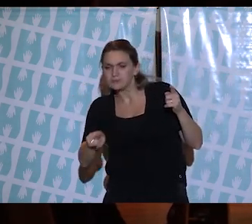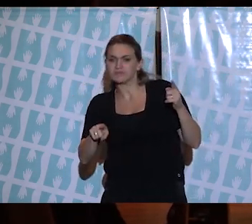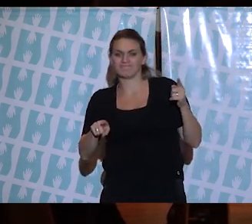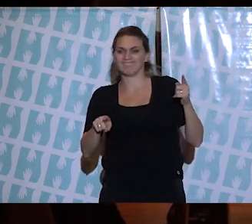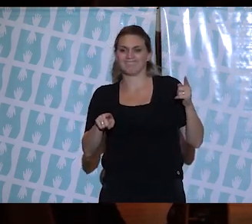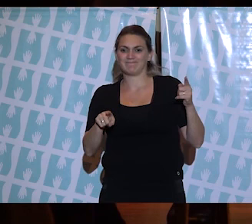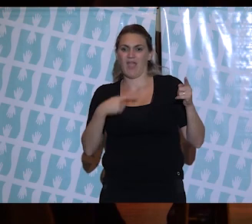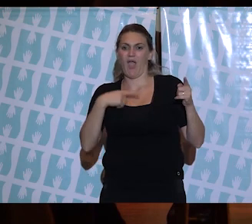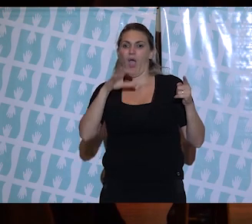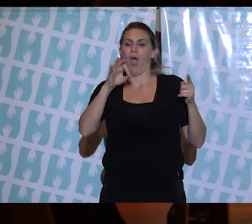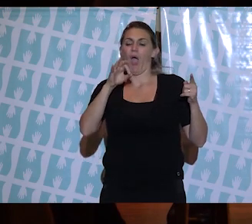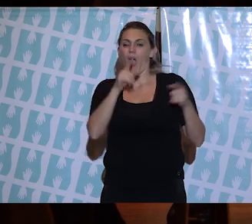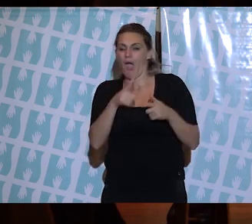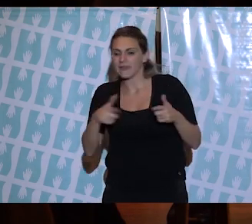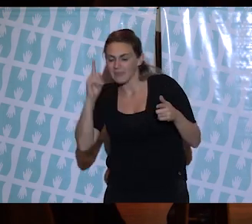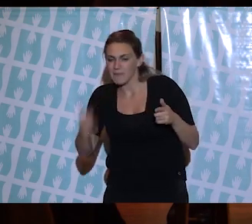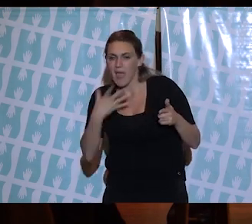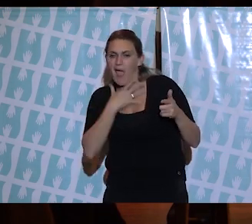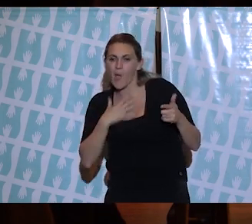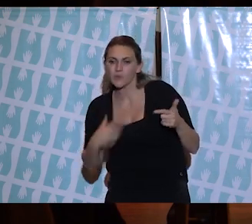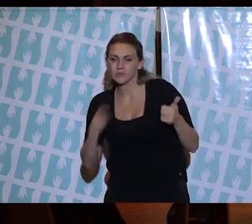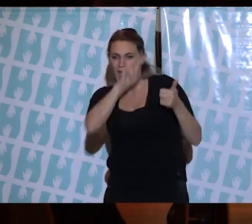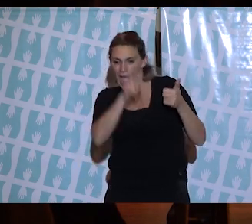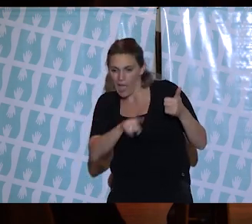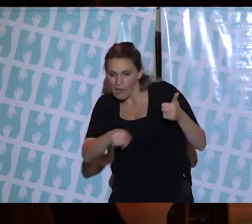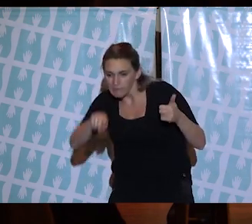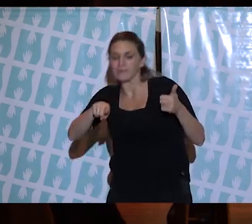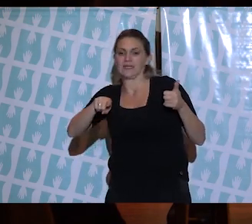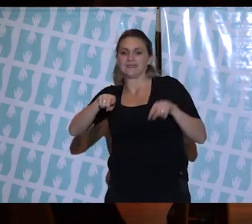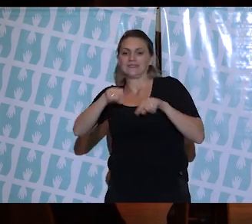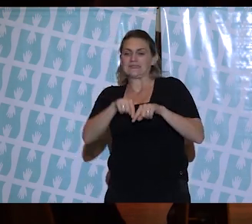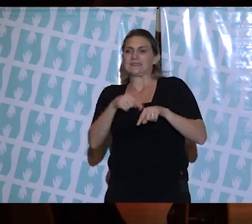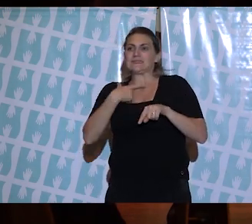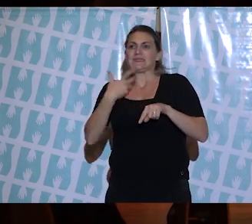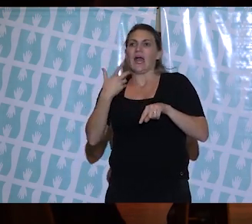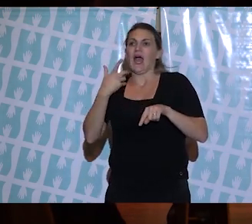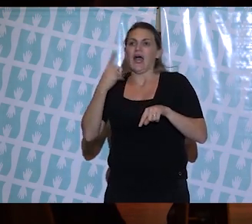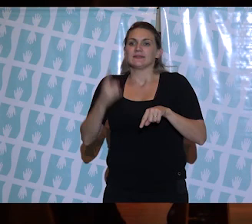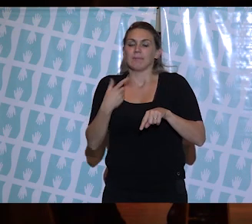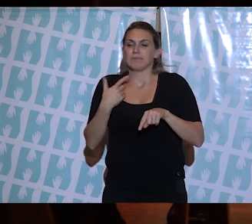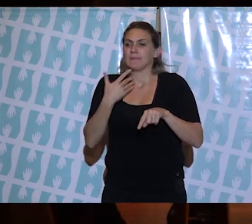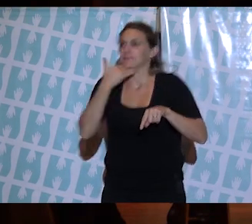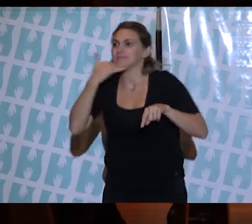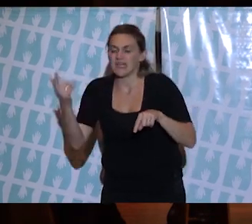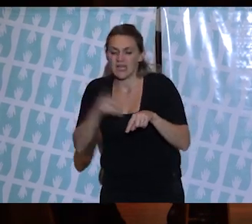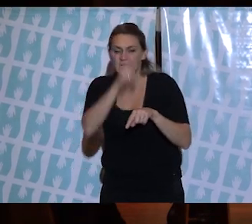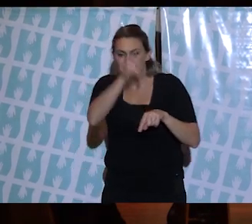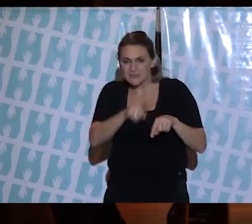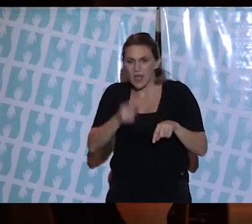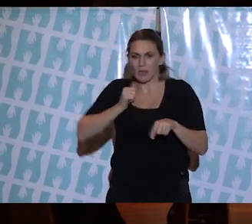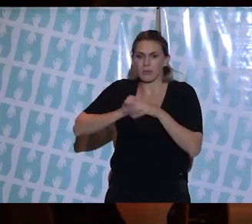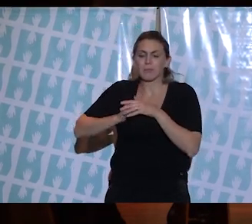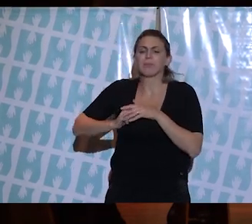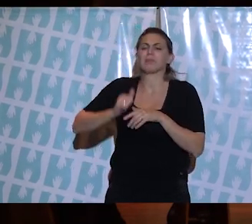los periodos off. Hay desasosiego en los periodos off. Hay mayor lentitud intestinal